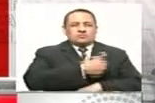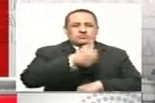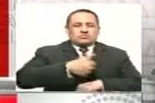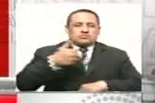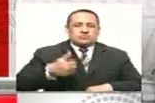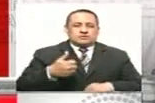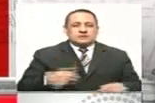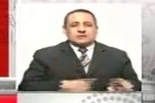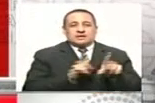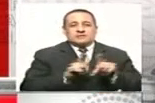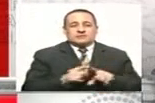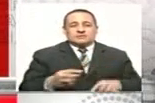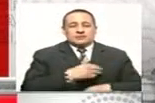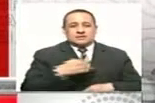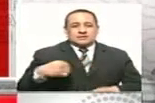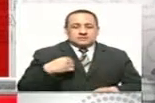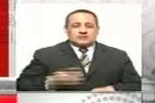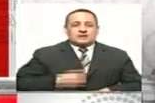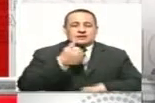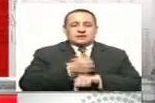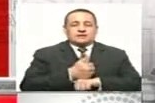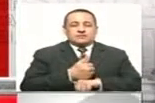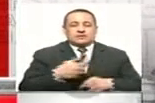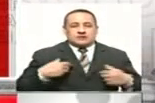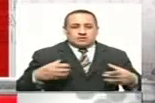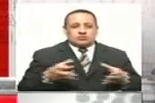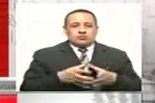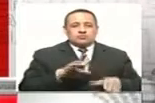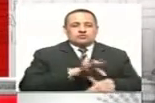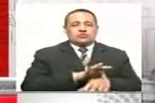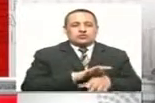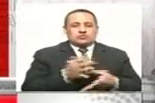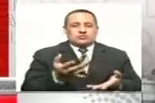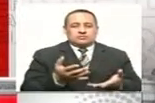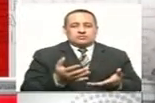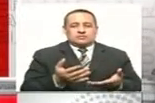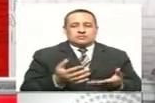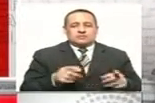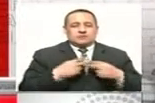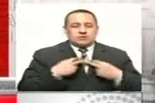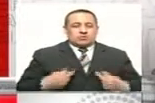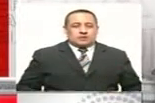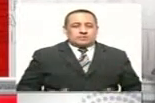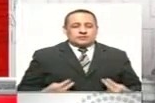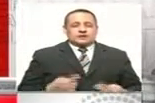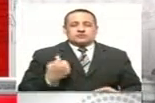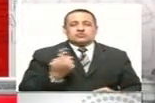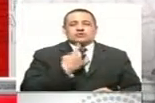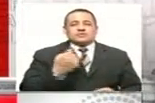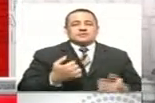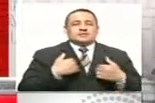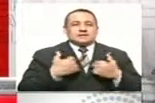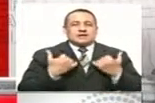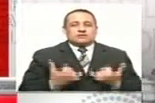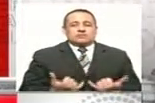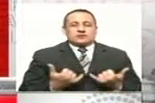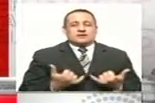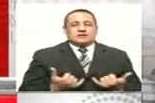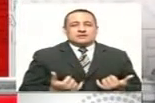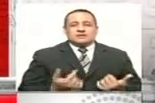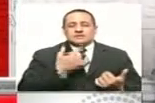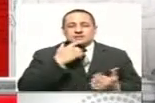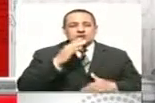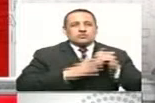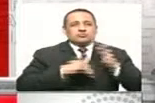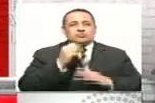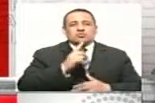Señora presidenta del Consejo de Ministros, en el sector salud, Huancavelica solamente actualmente se está